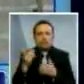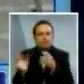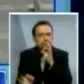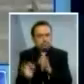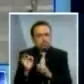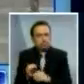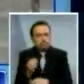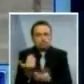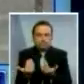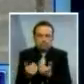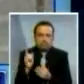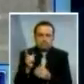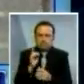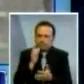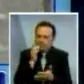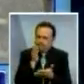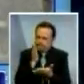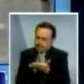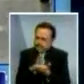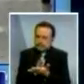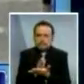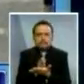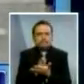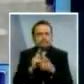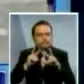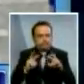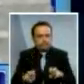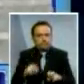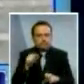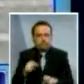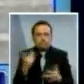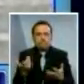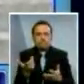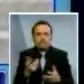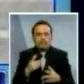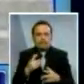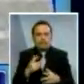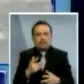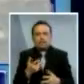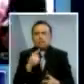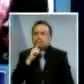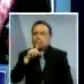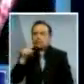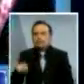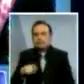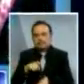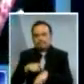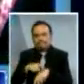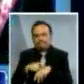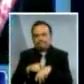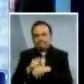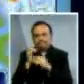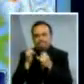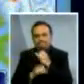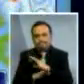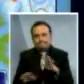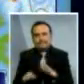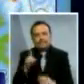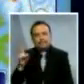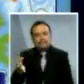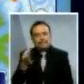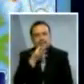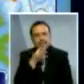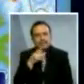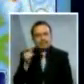actúen con la rigurosidad que requiere un delito de esta naturaleza. Senador, se nos acaba lamentablemente el tiempo. Usted decía,